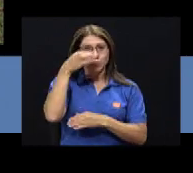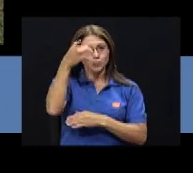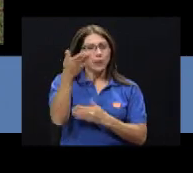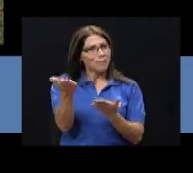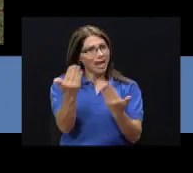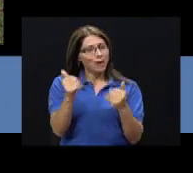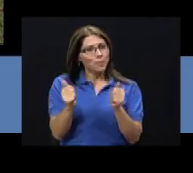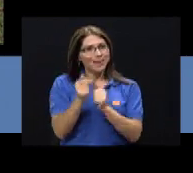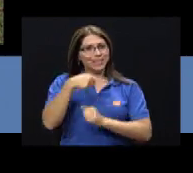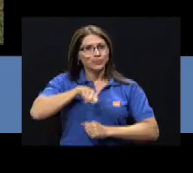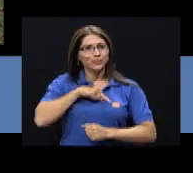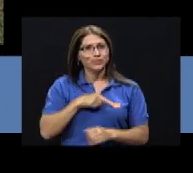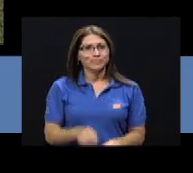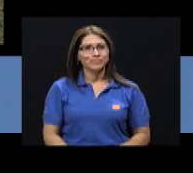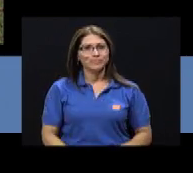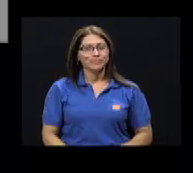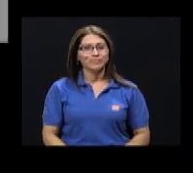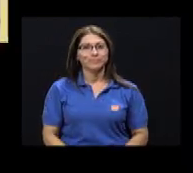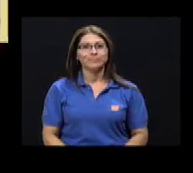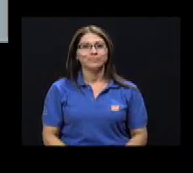Cultura. Acompáñenos.